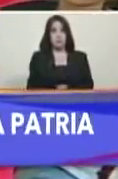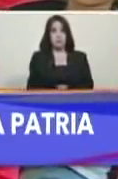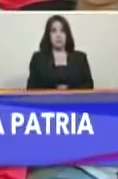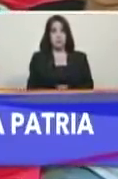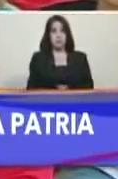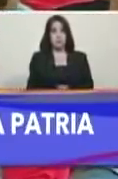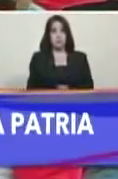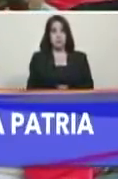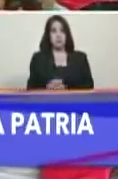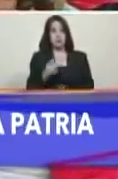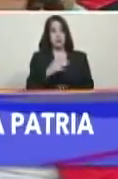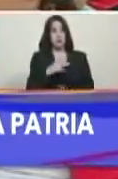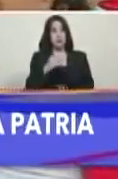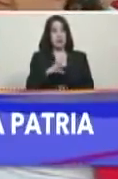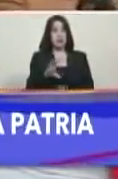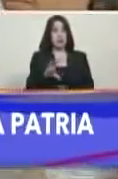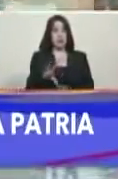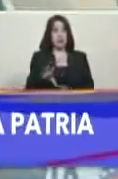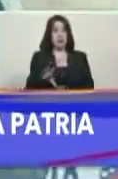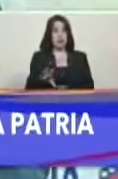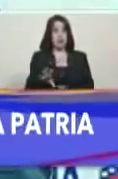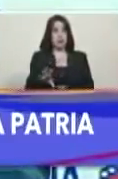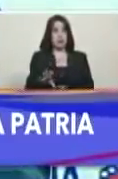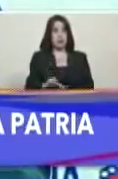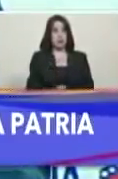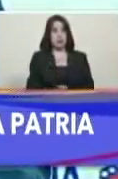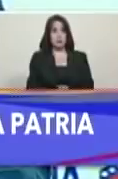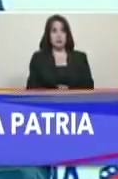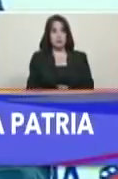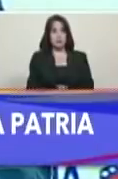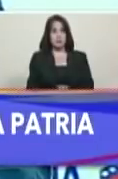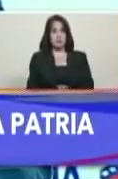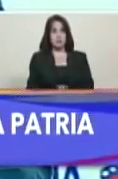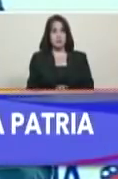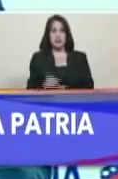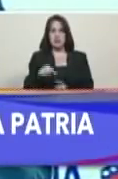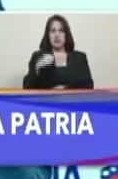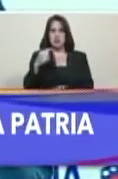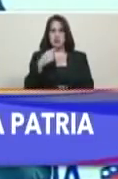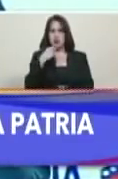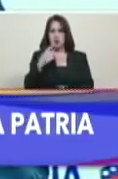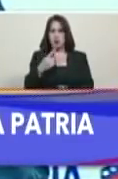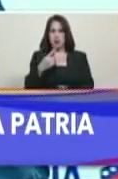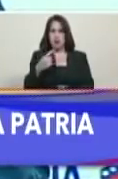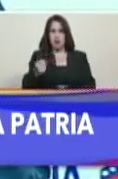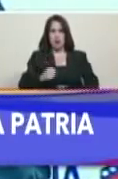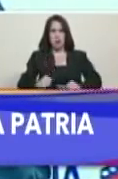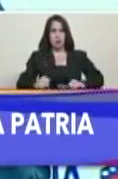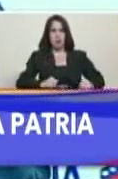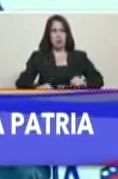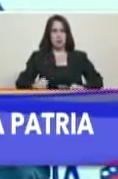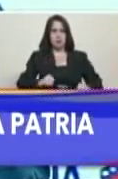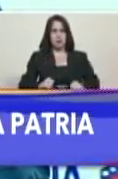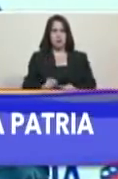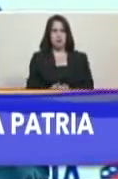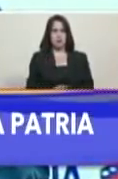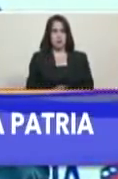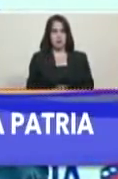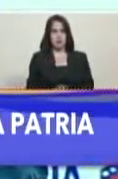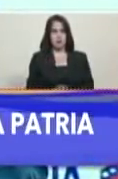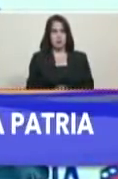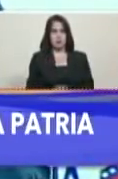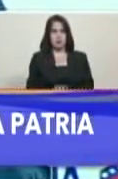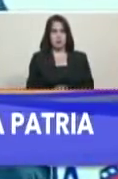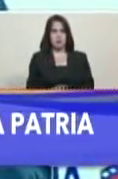Del carné de la patria yo lancé después el movimiento Somos Venezuela